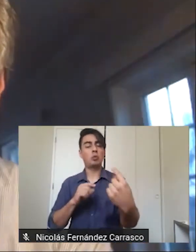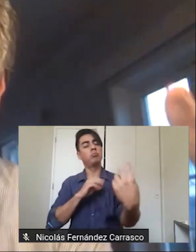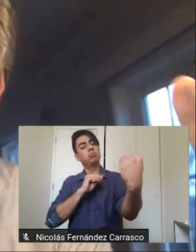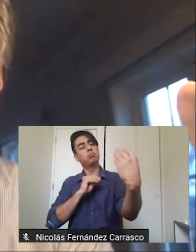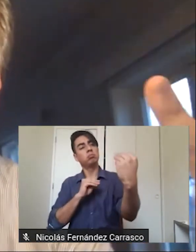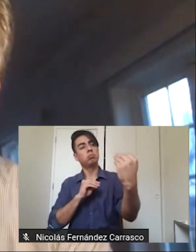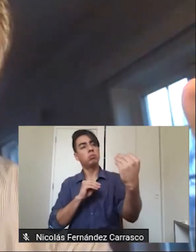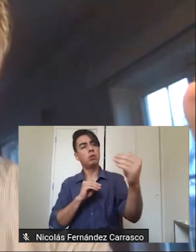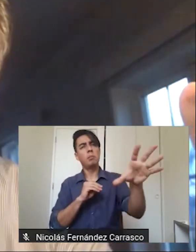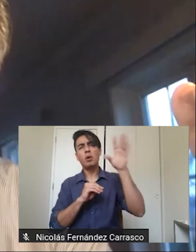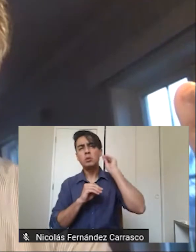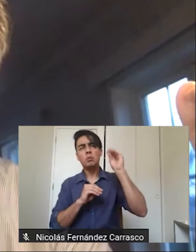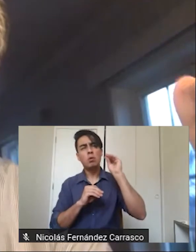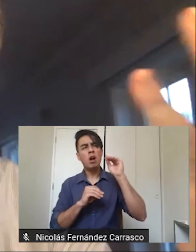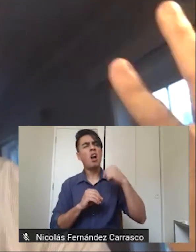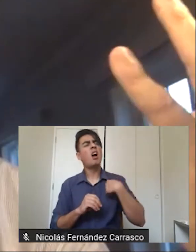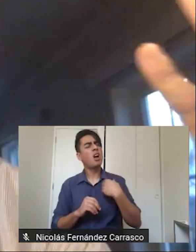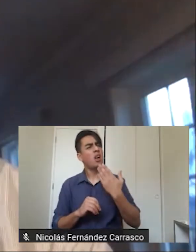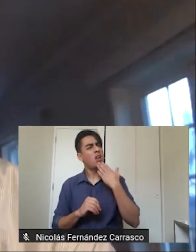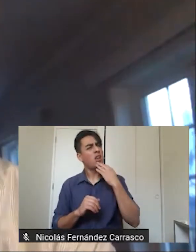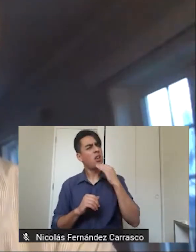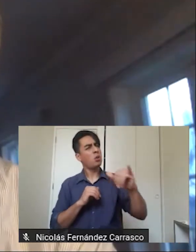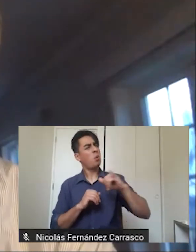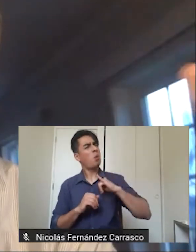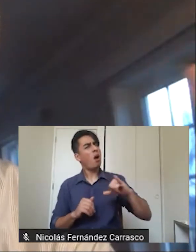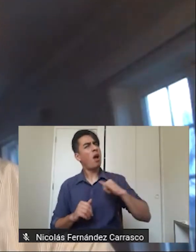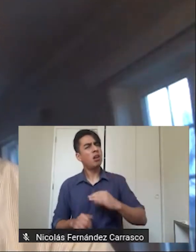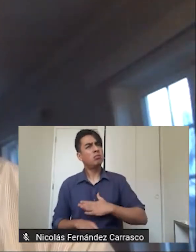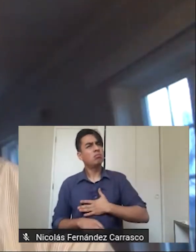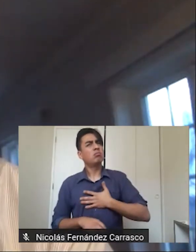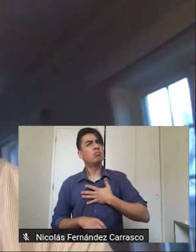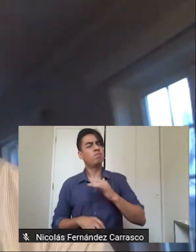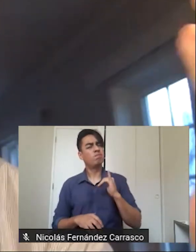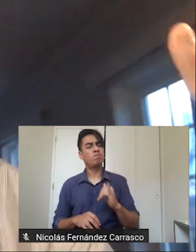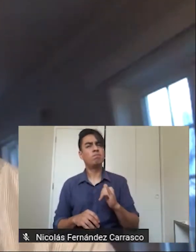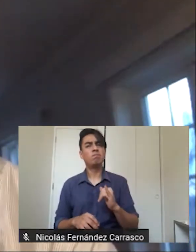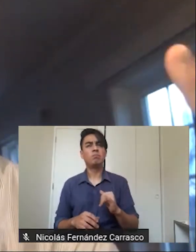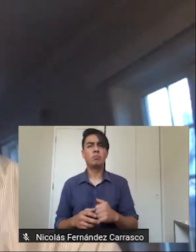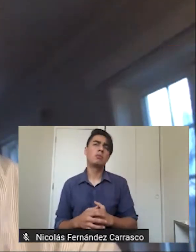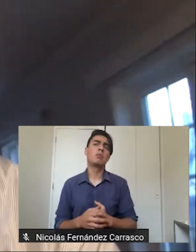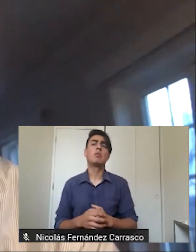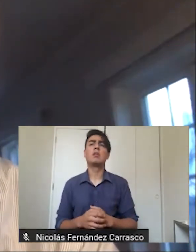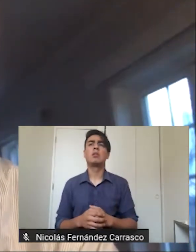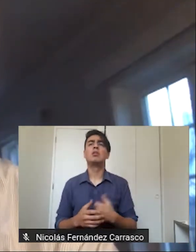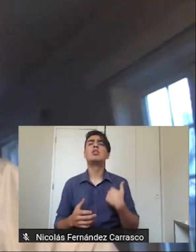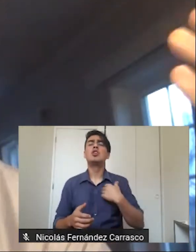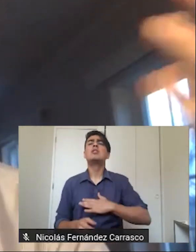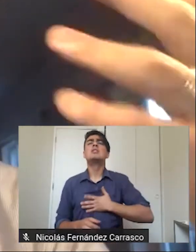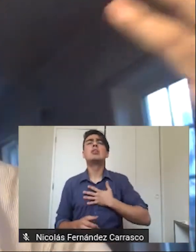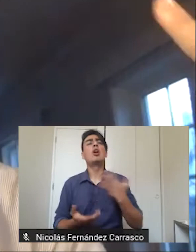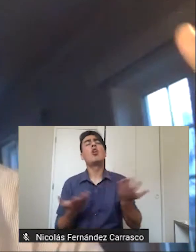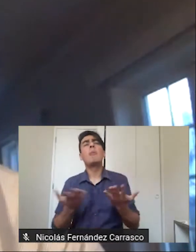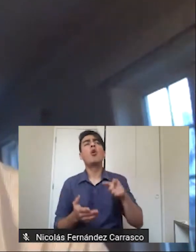es bastante parecido. Yo entiendo de alguna forma cómo se equivocó o cómo tomó una